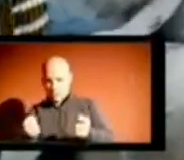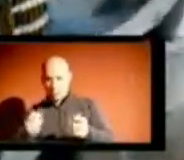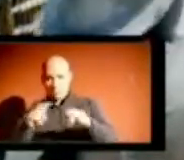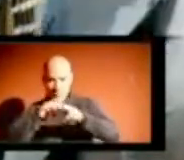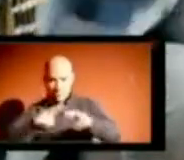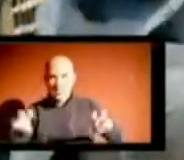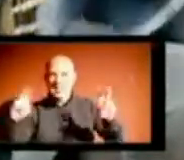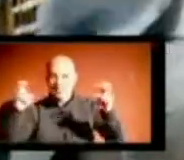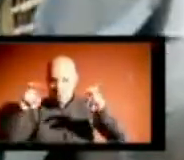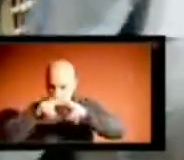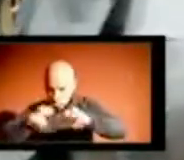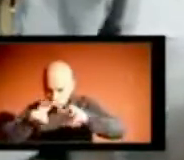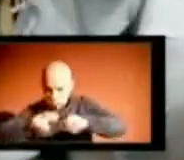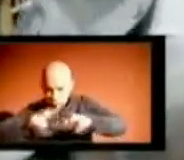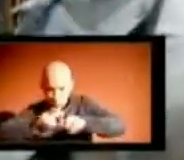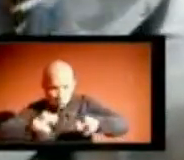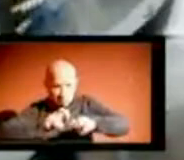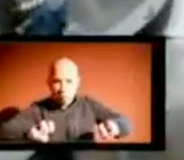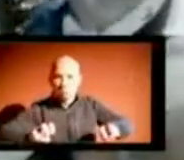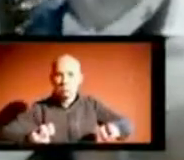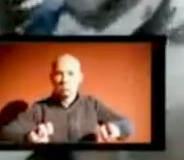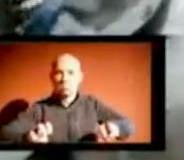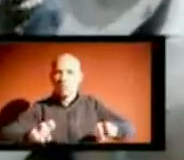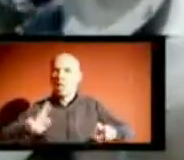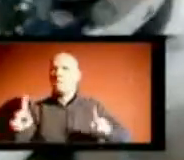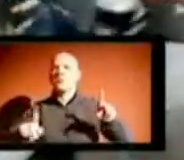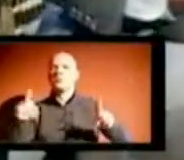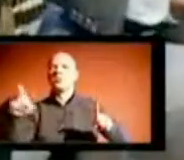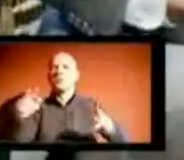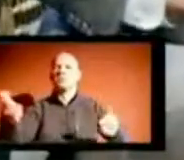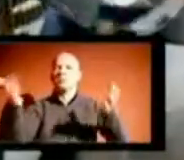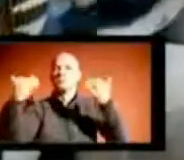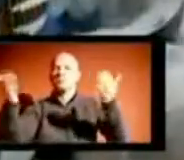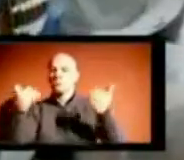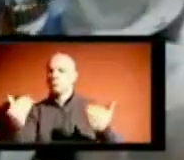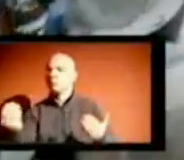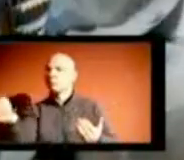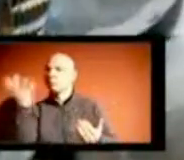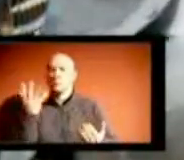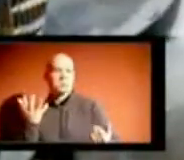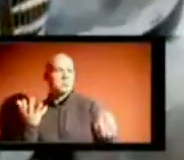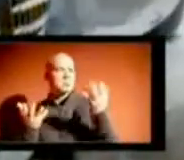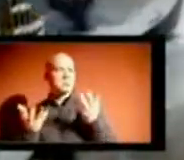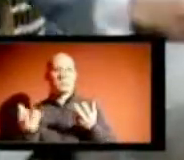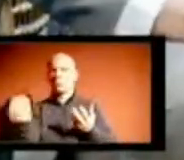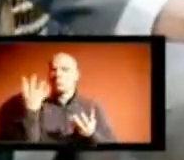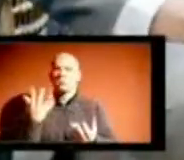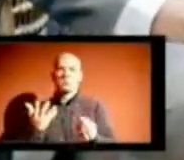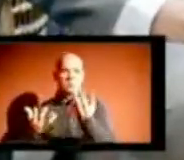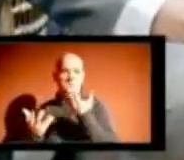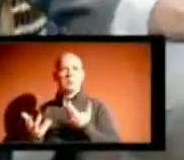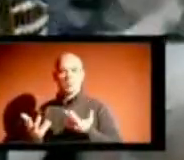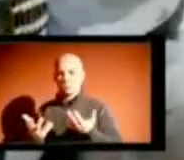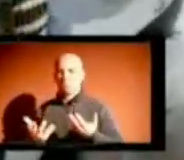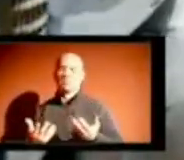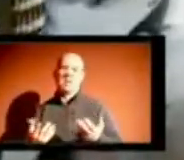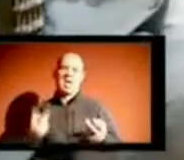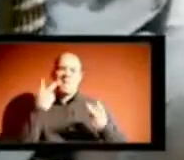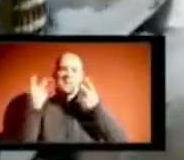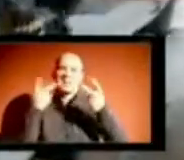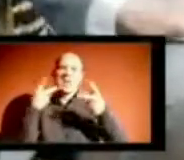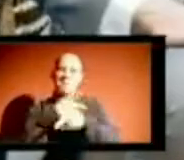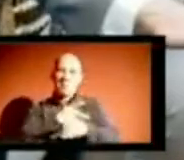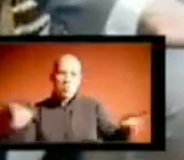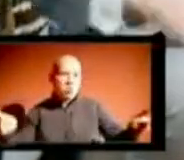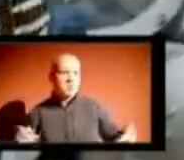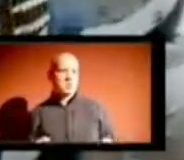el tema. Se pide que vengan a declarar las partes con interés, los expertos en vista pública, a